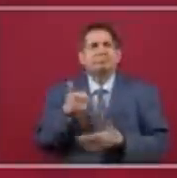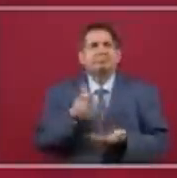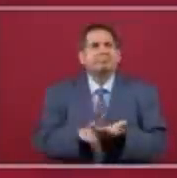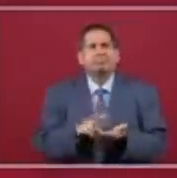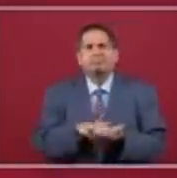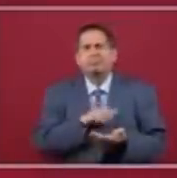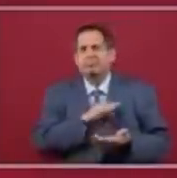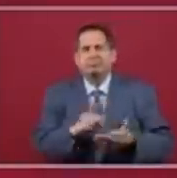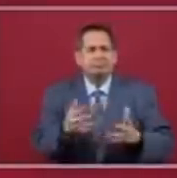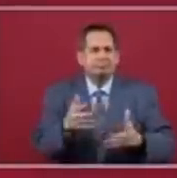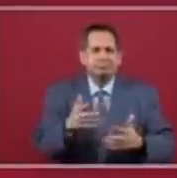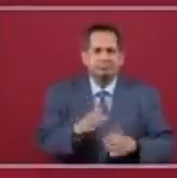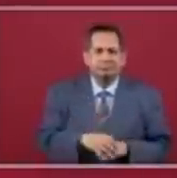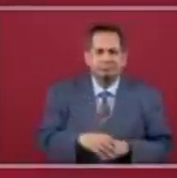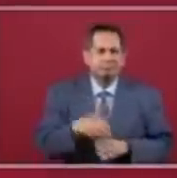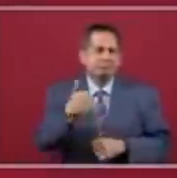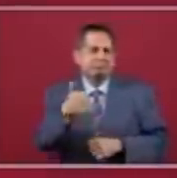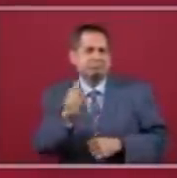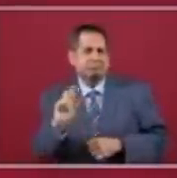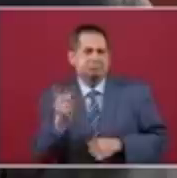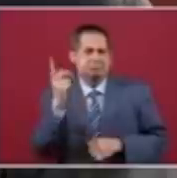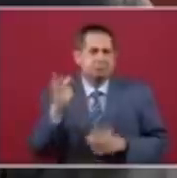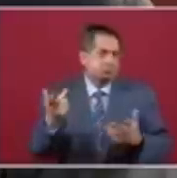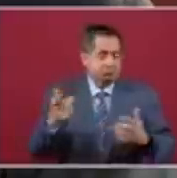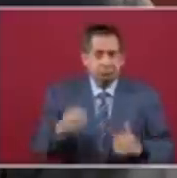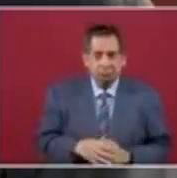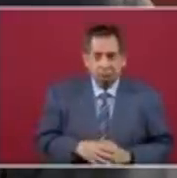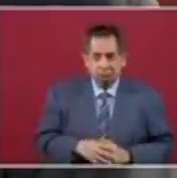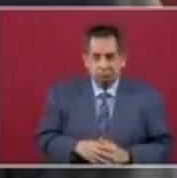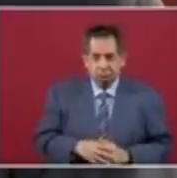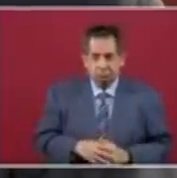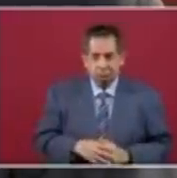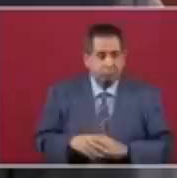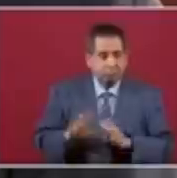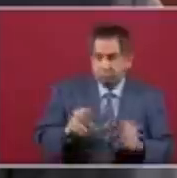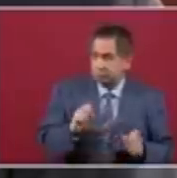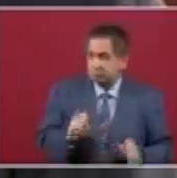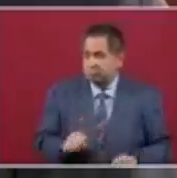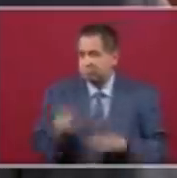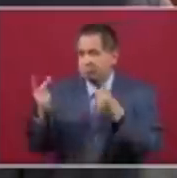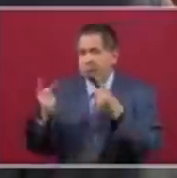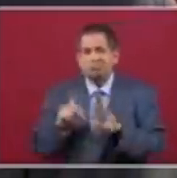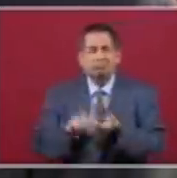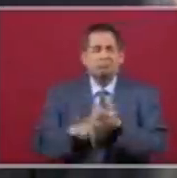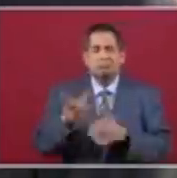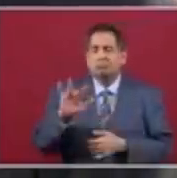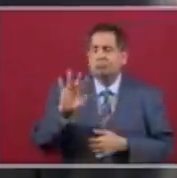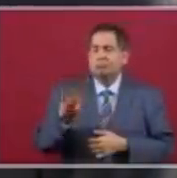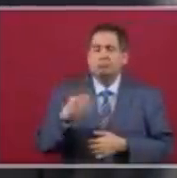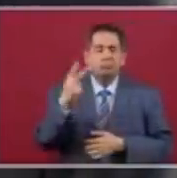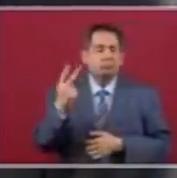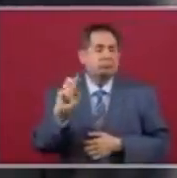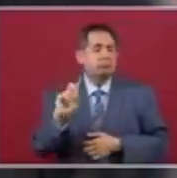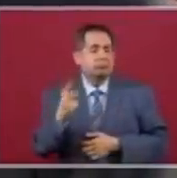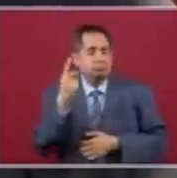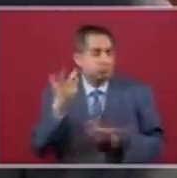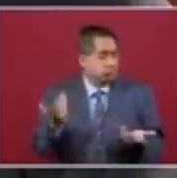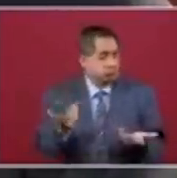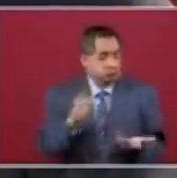cuando mucho, $6. Y se está vendiendo en $54 el